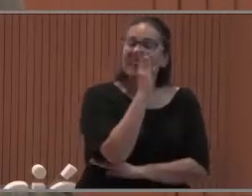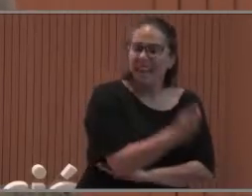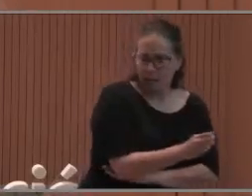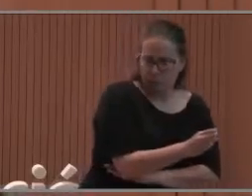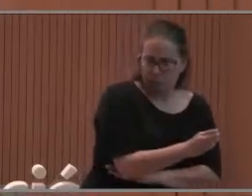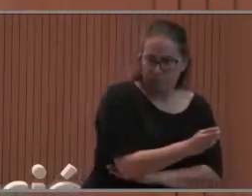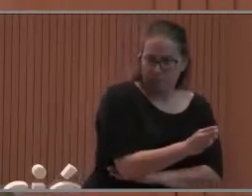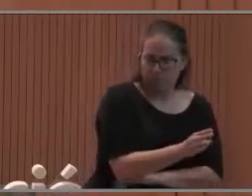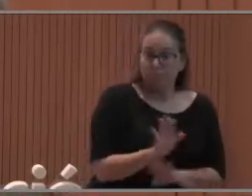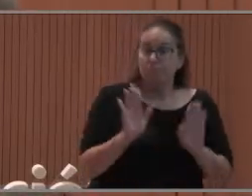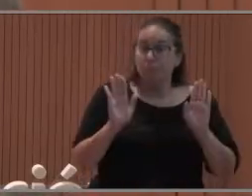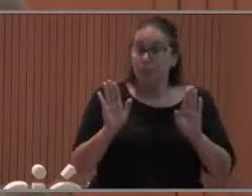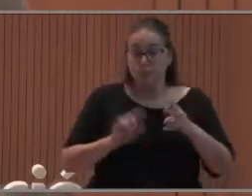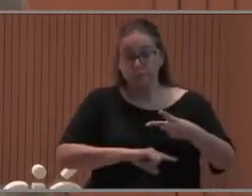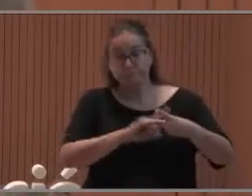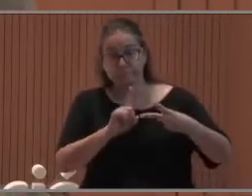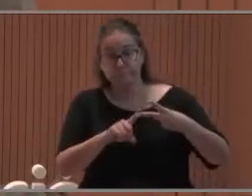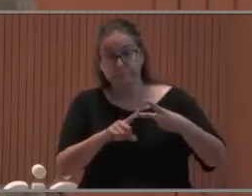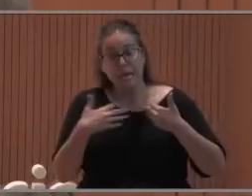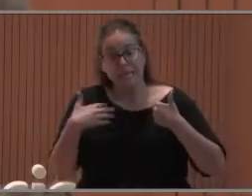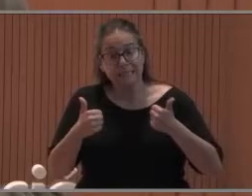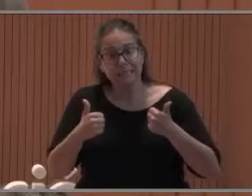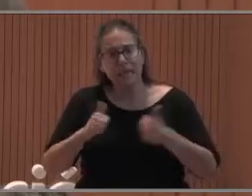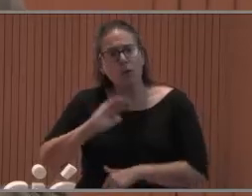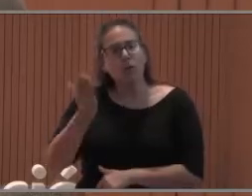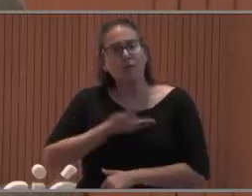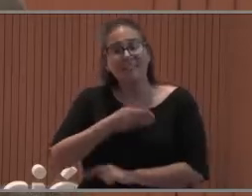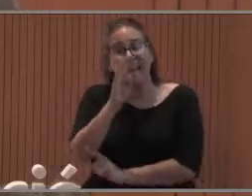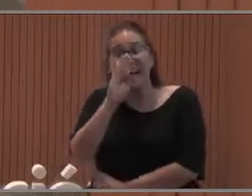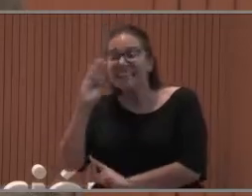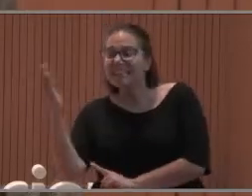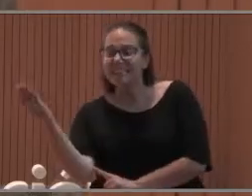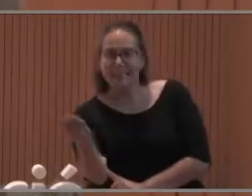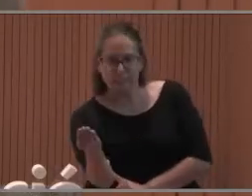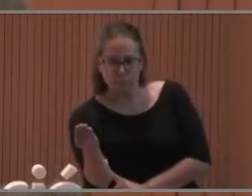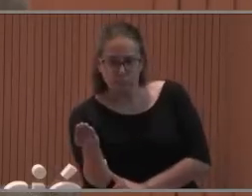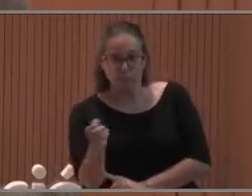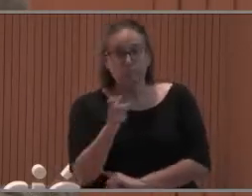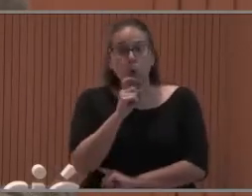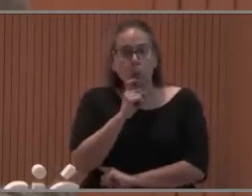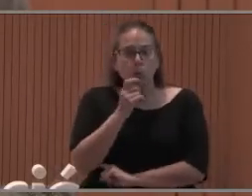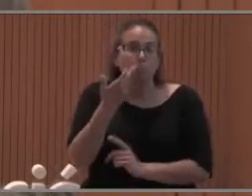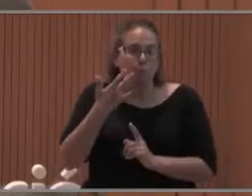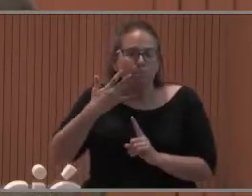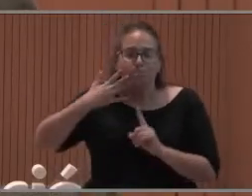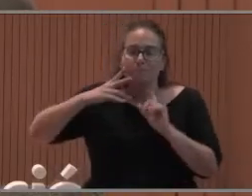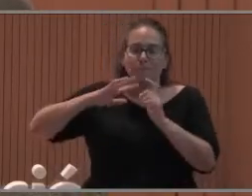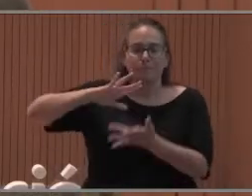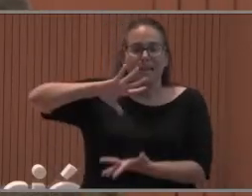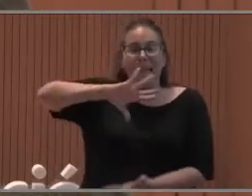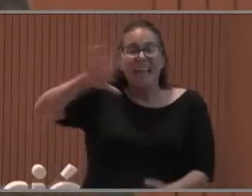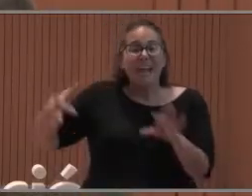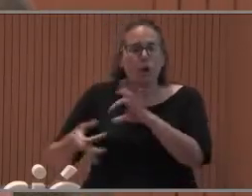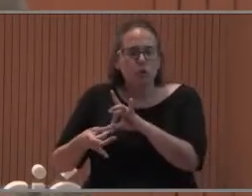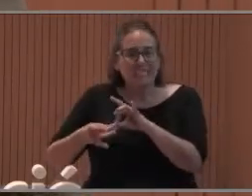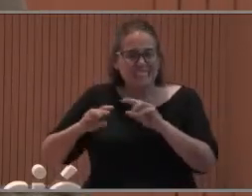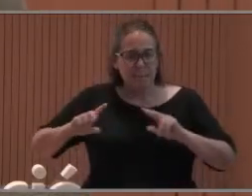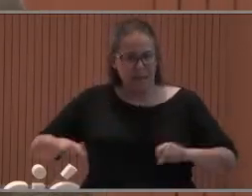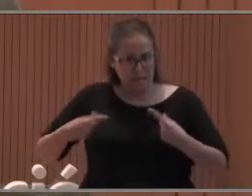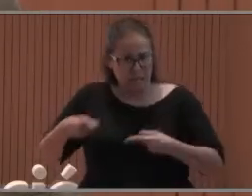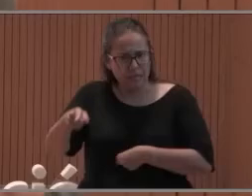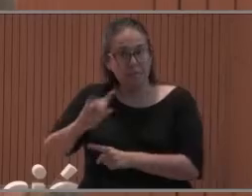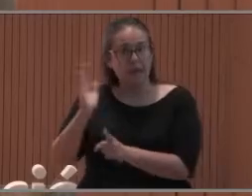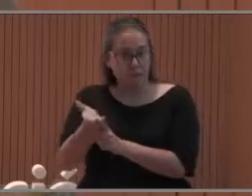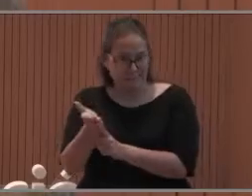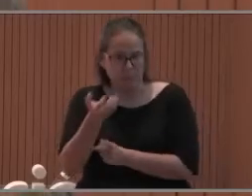hoy. Pero también incide en la salud de manera indirecta, a través de impactos en los ecosistemas. La modificación de